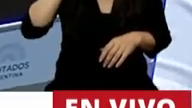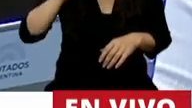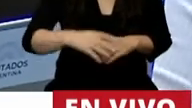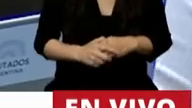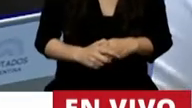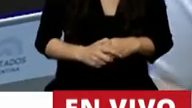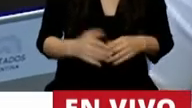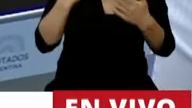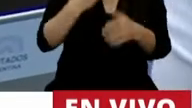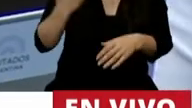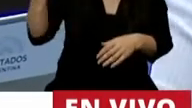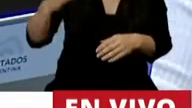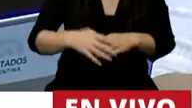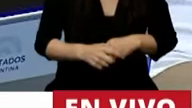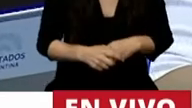Gracias, señor presidente.